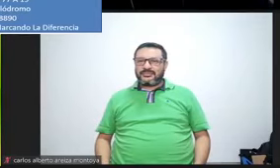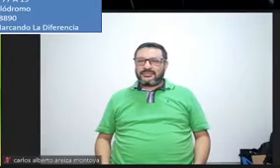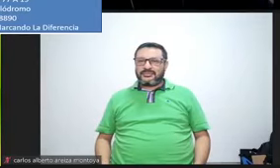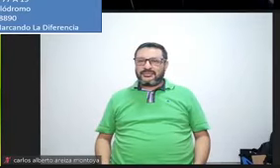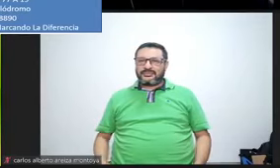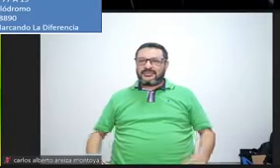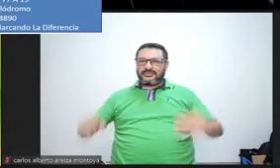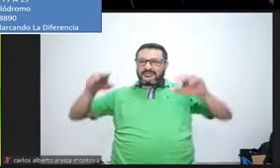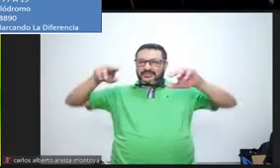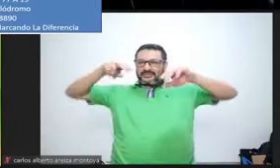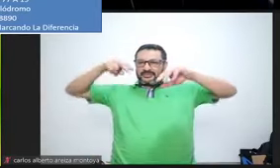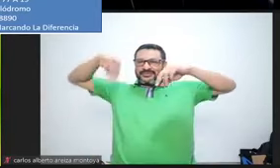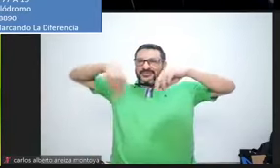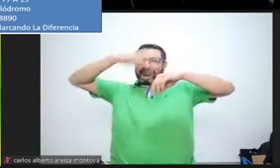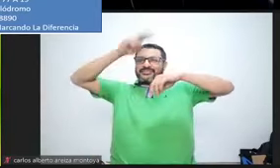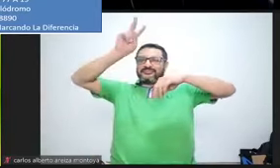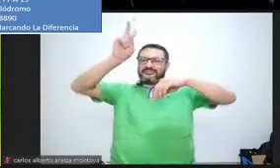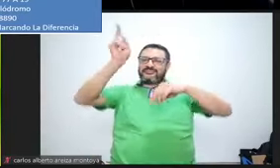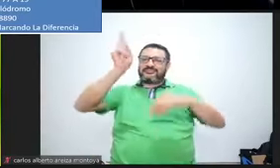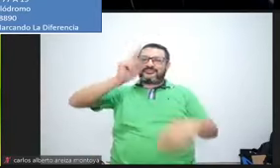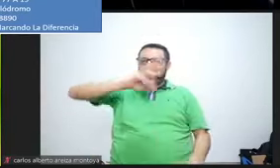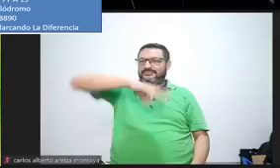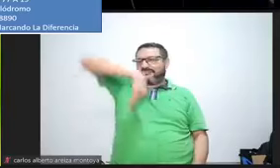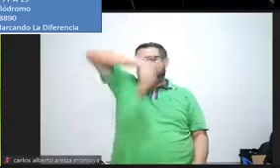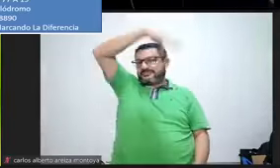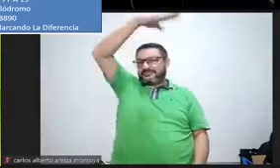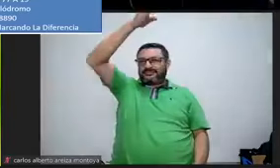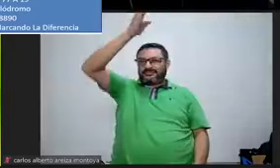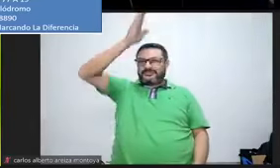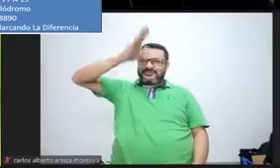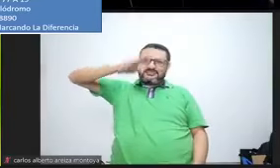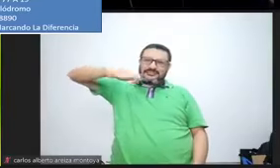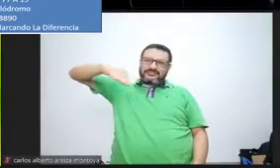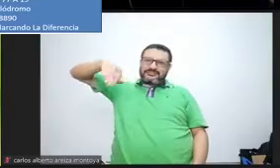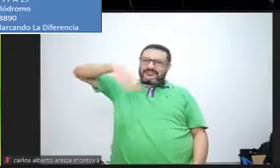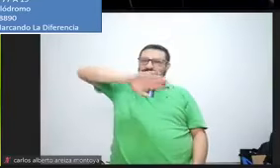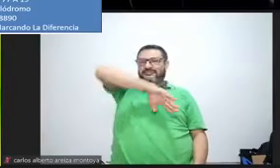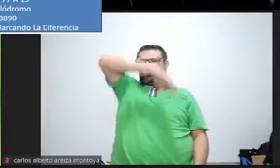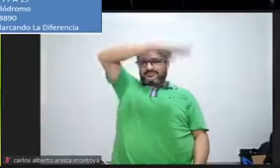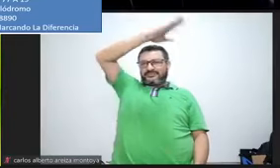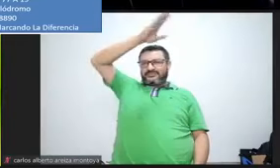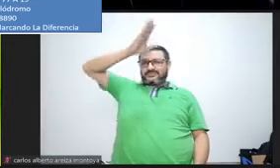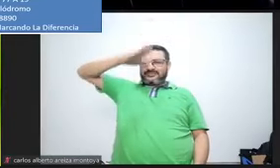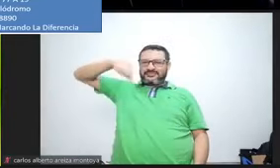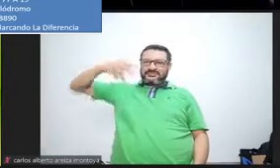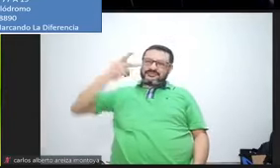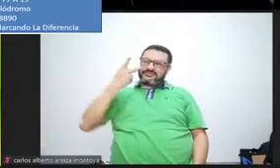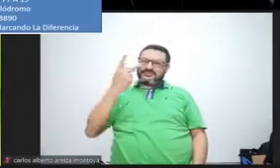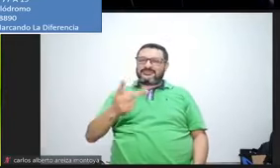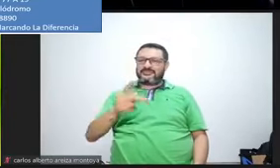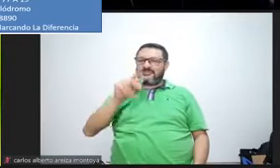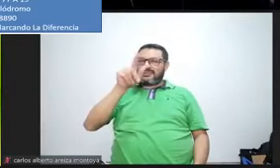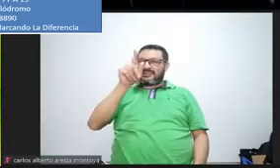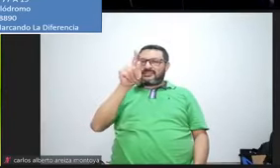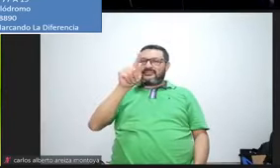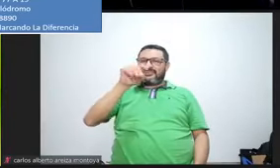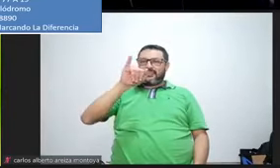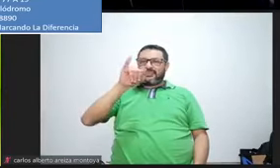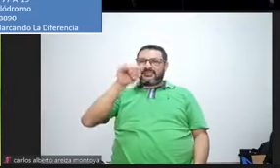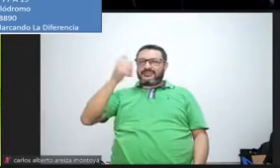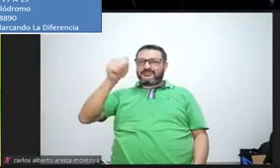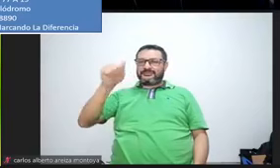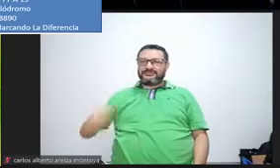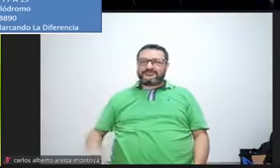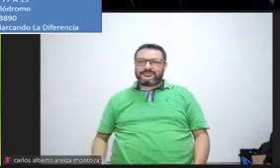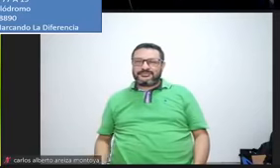¿cierto? Esa línea es esa línea que vemos en el logo de BFI10, inspirado en ese movimiento, ese